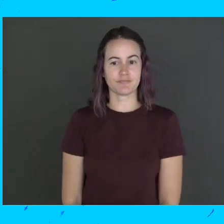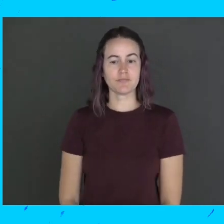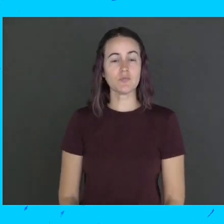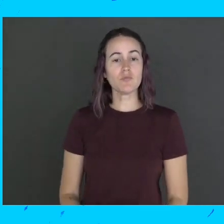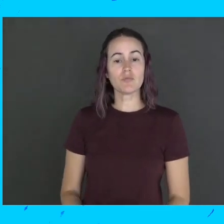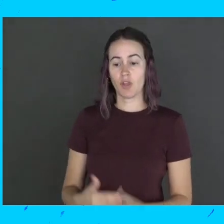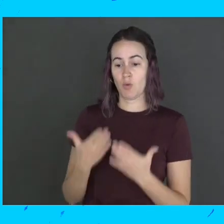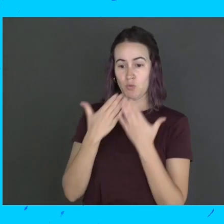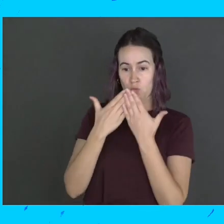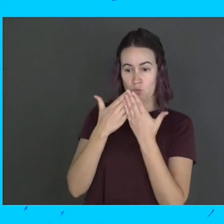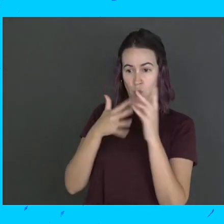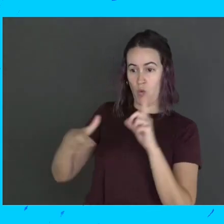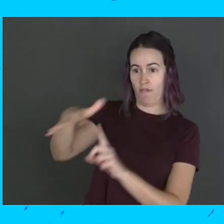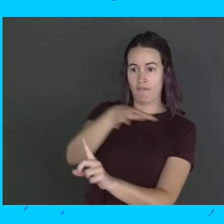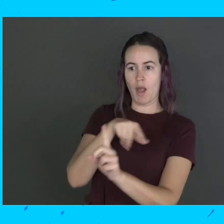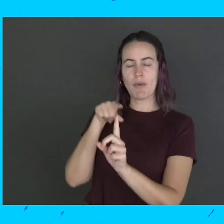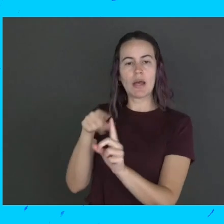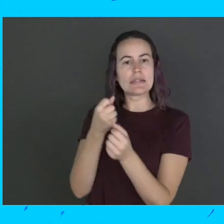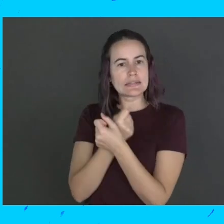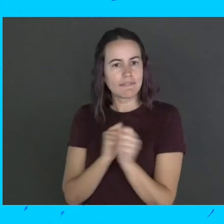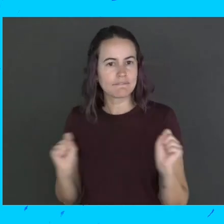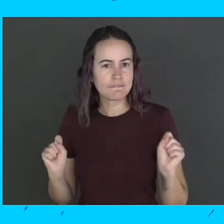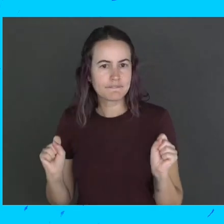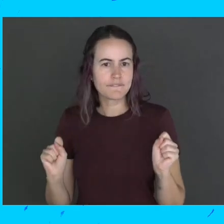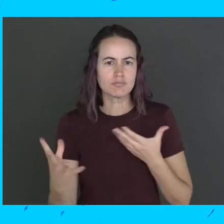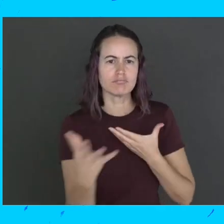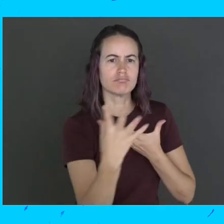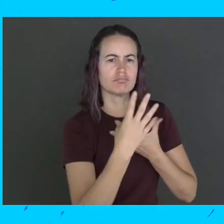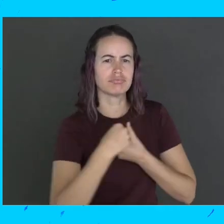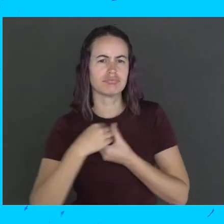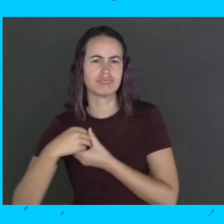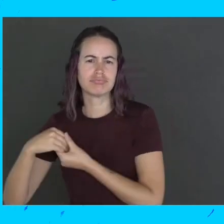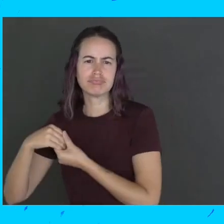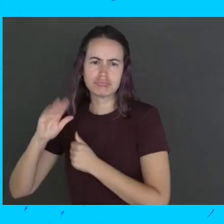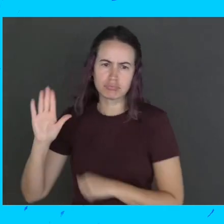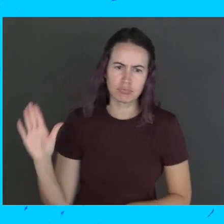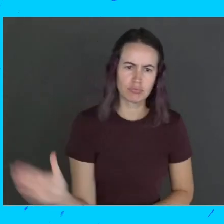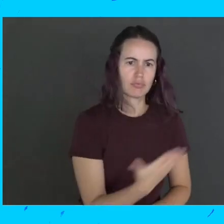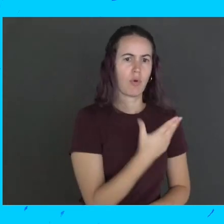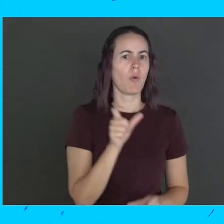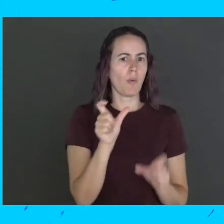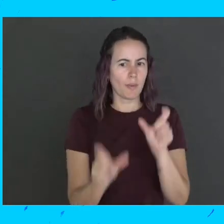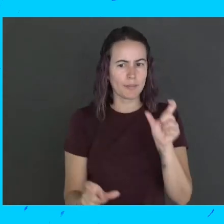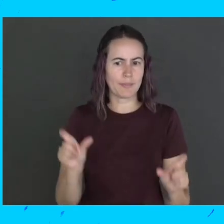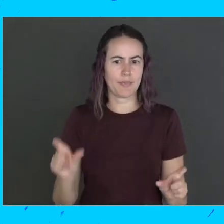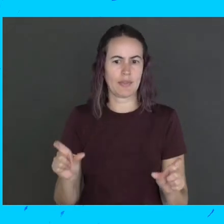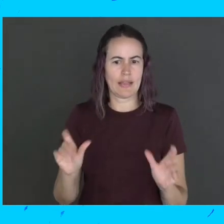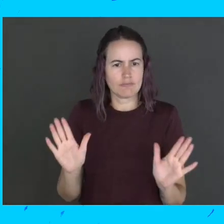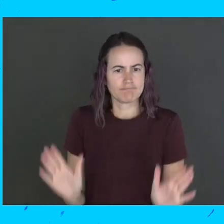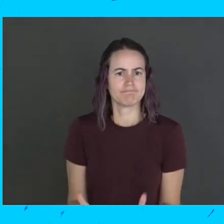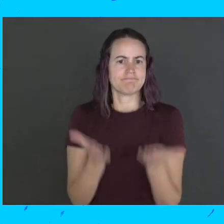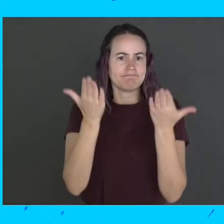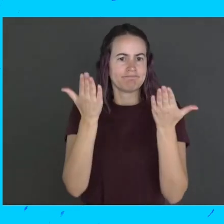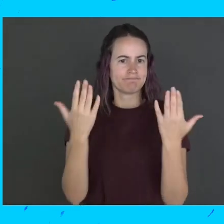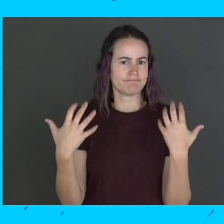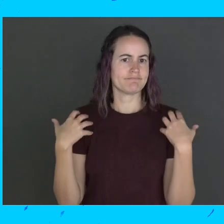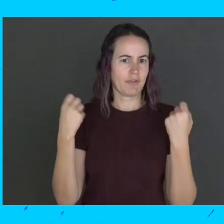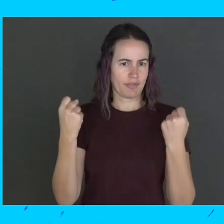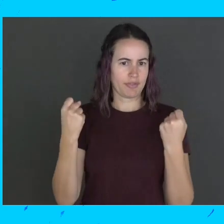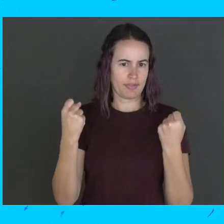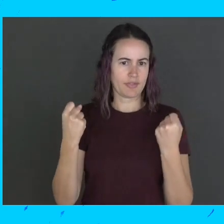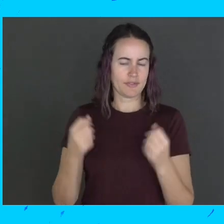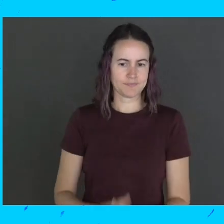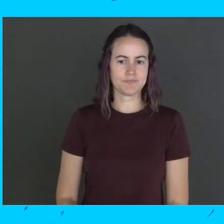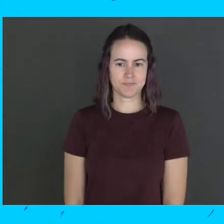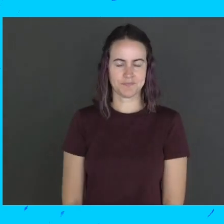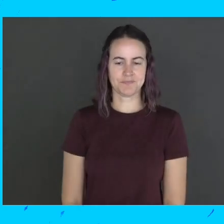ámbito local y regional tenemos guía operativa, el último es